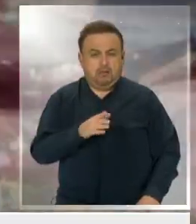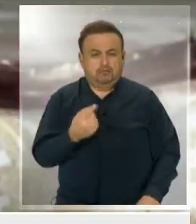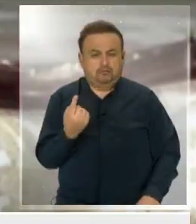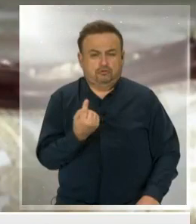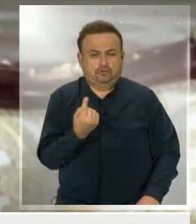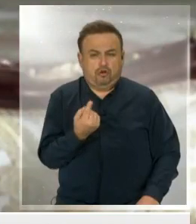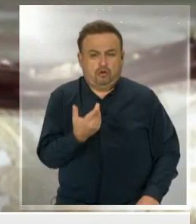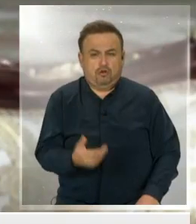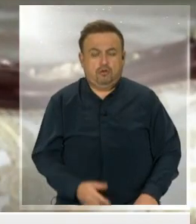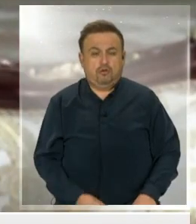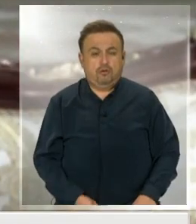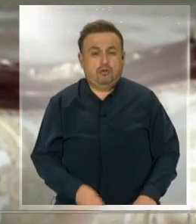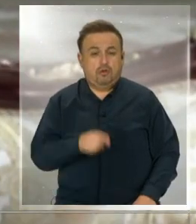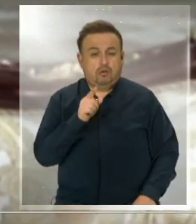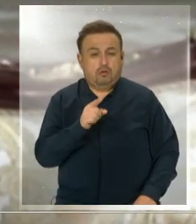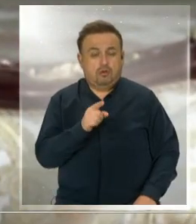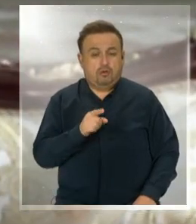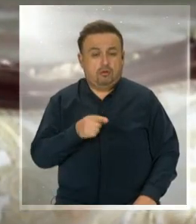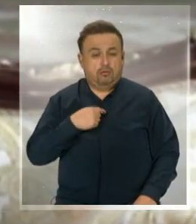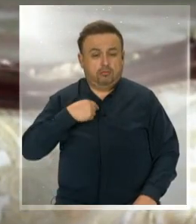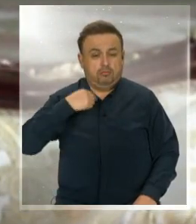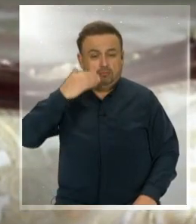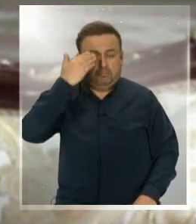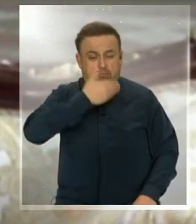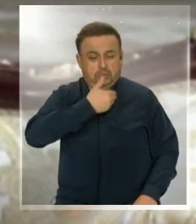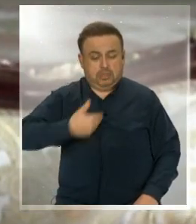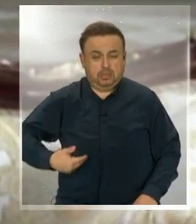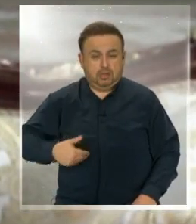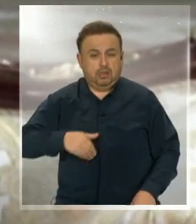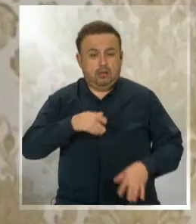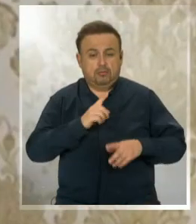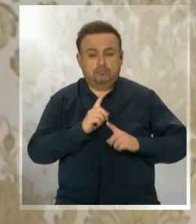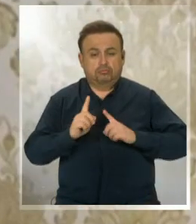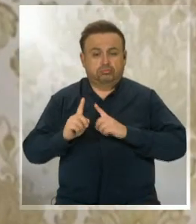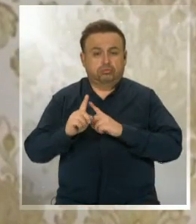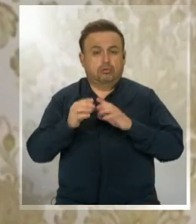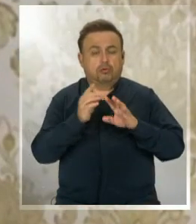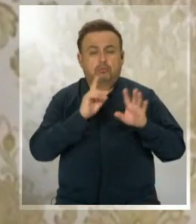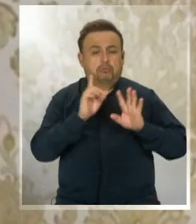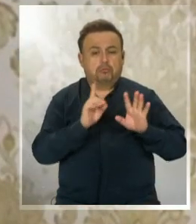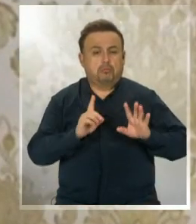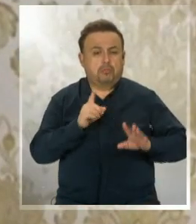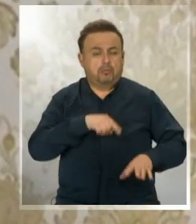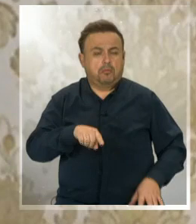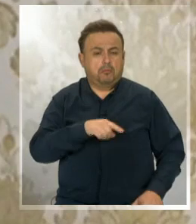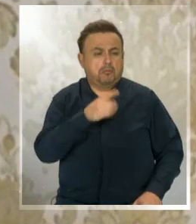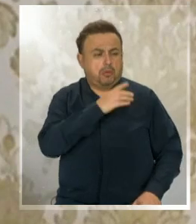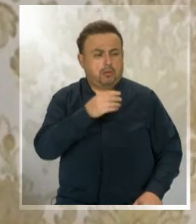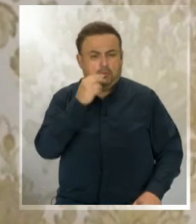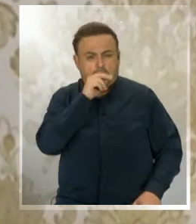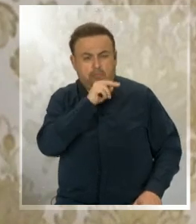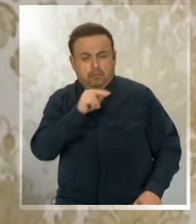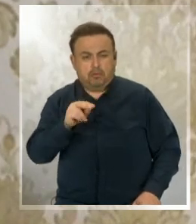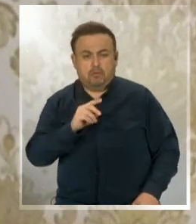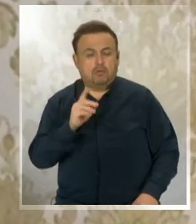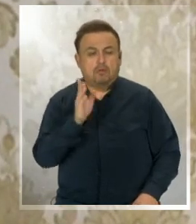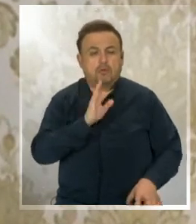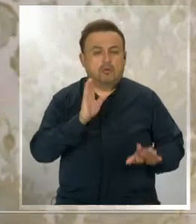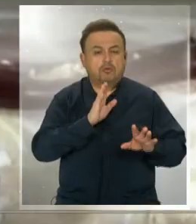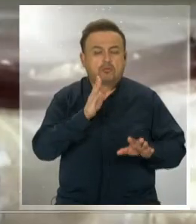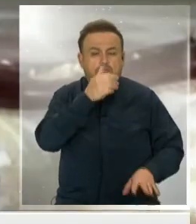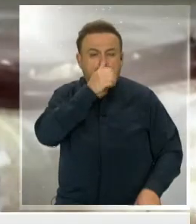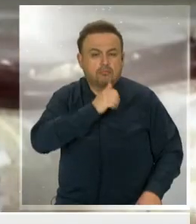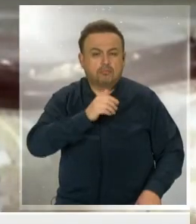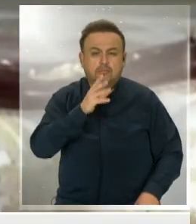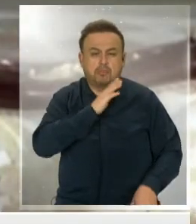solo. La caravana del presidente hizo un recorrido no tradicional por toda la ciudad. La gente lo vio, así que no hay ningún